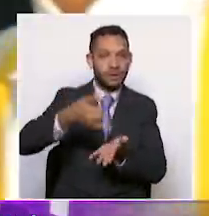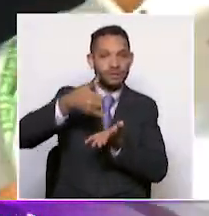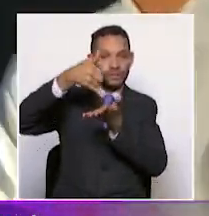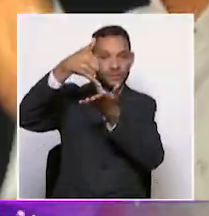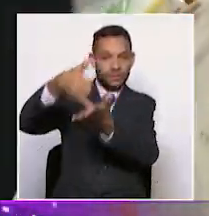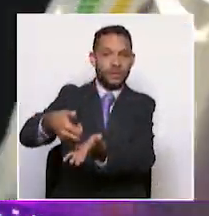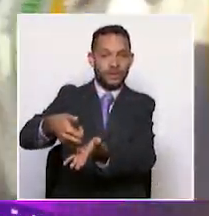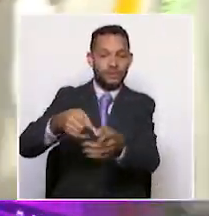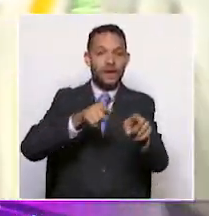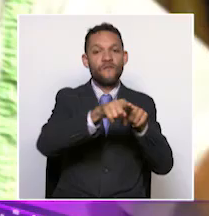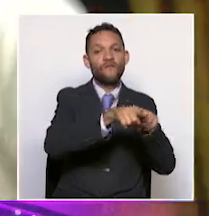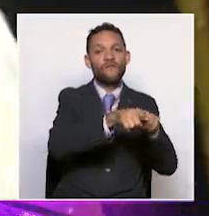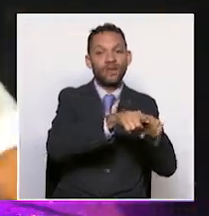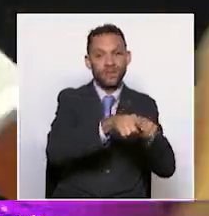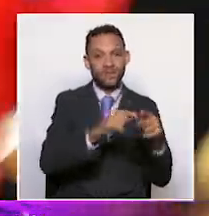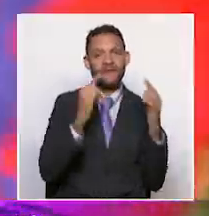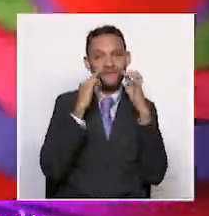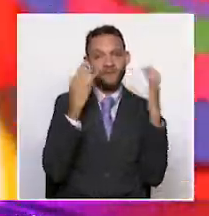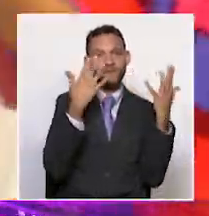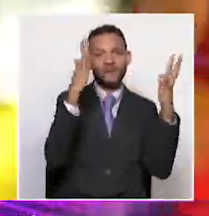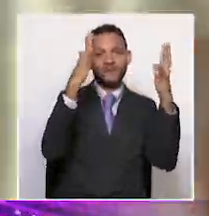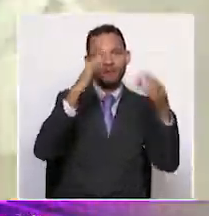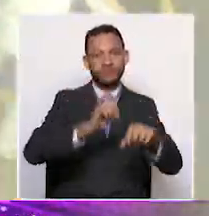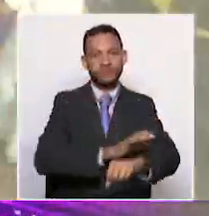de la Batalla de Carnavales.